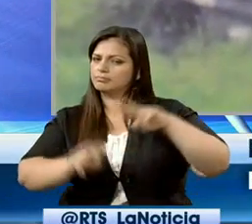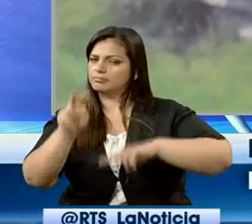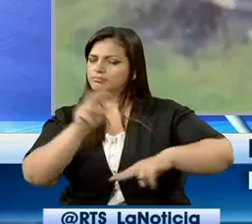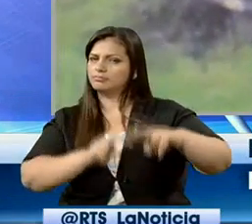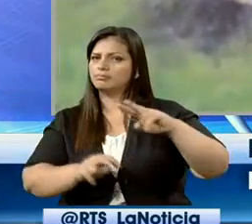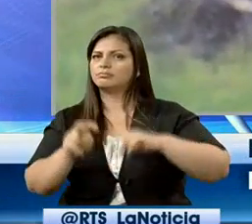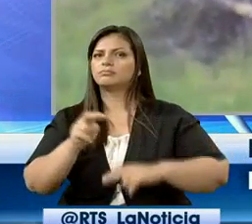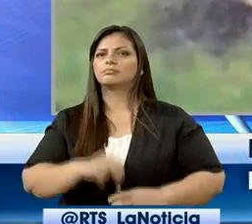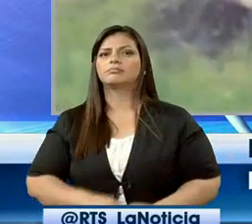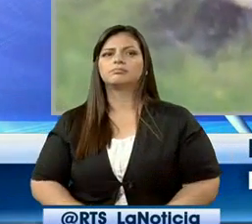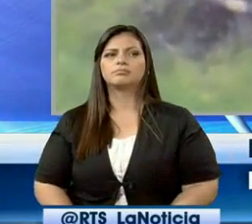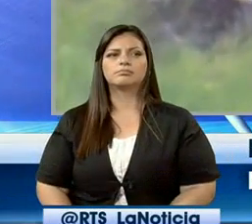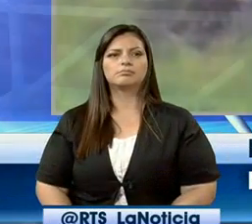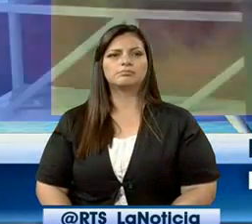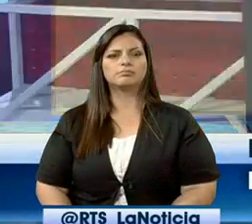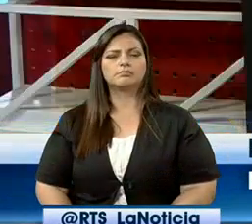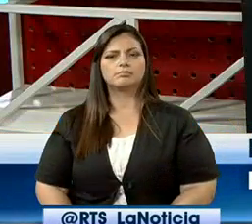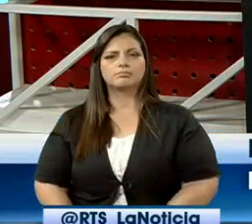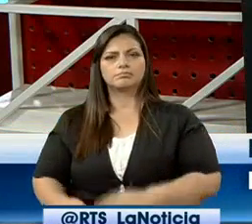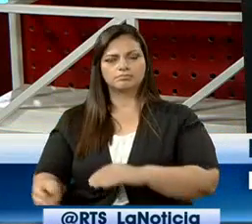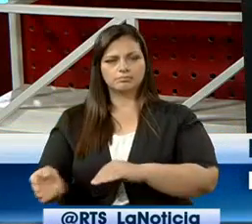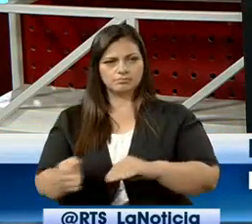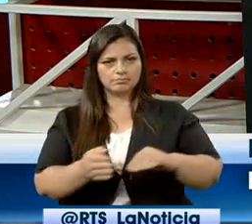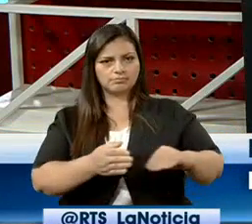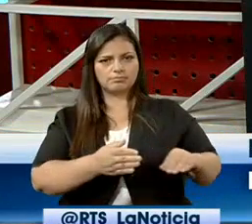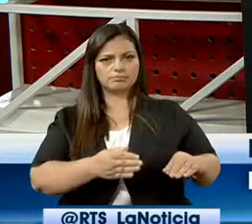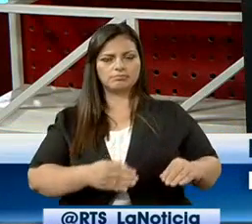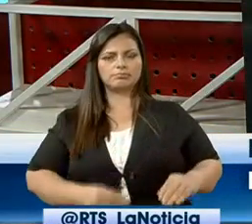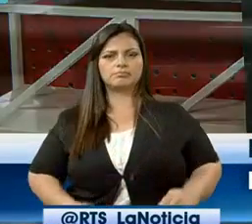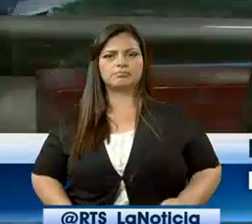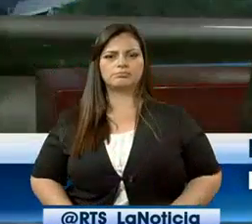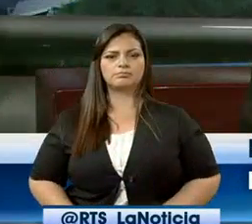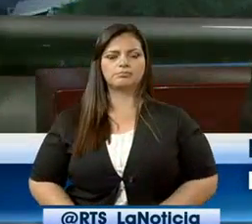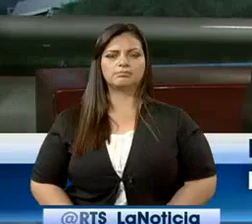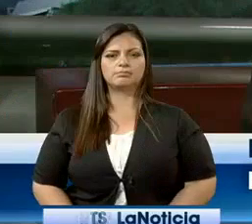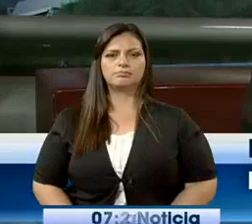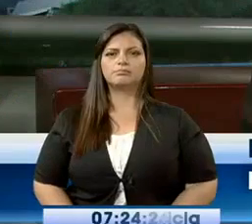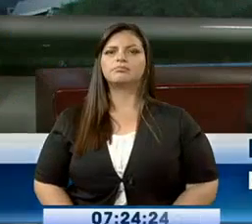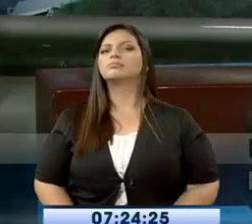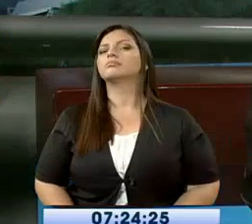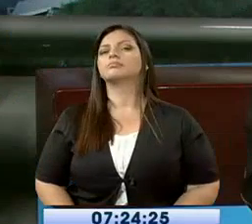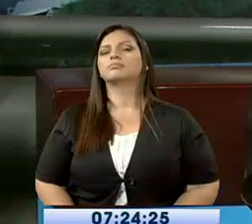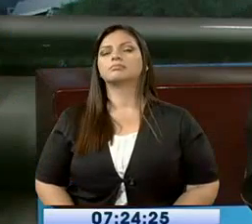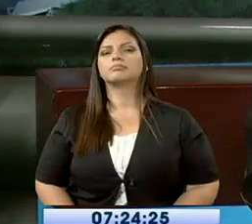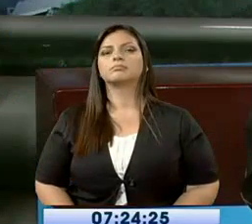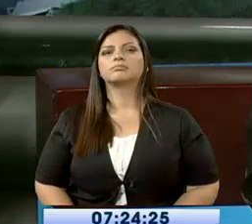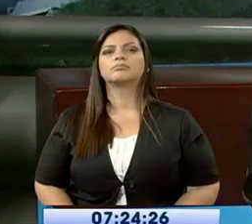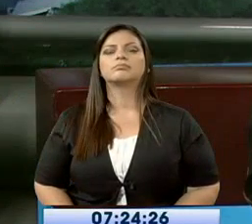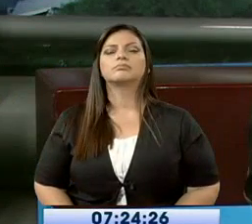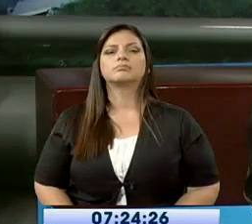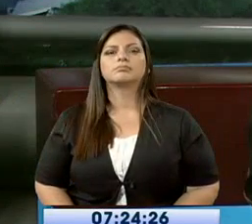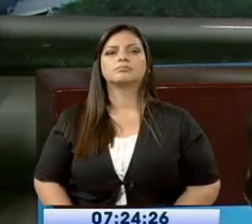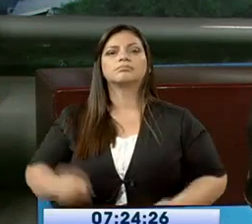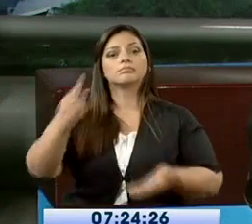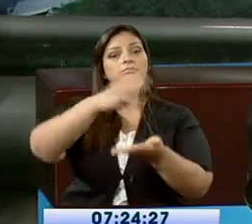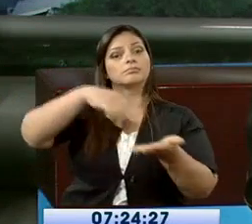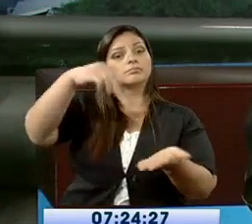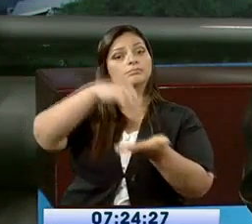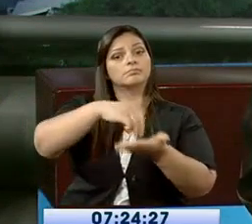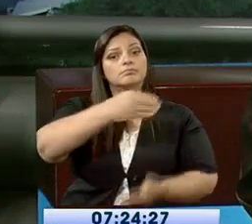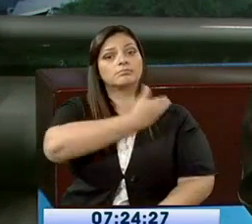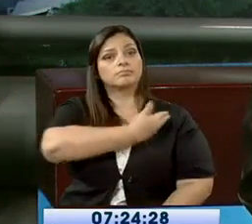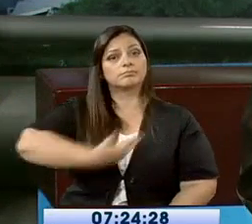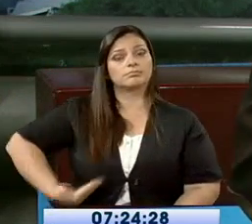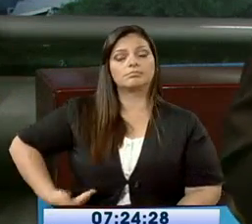es. Cambiamos de tema para informarles que luego del recorrido que realizó en Manabí, el presidente Rafael Correa realizó un conversatorio de